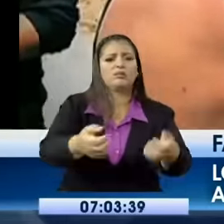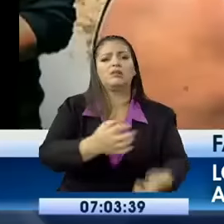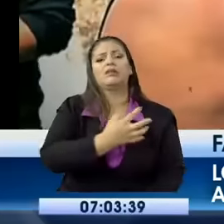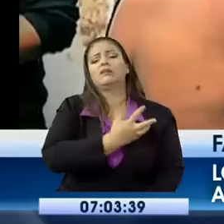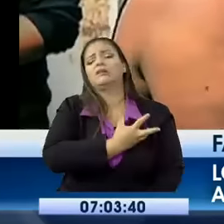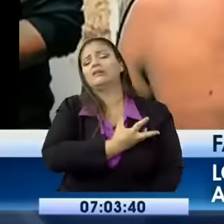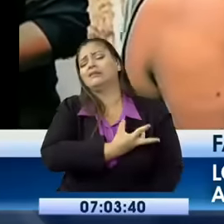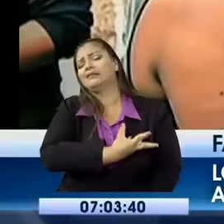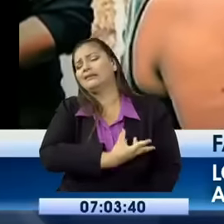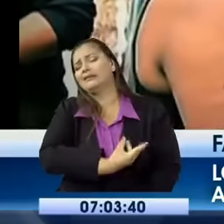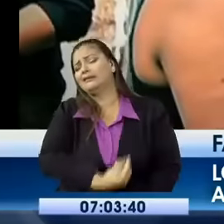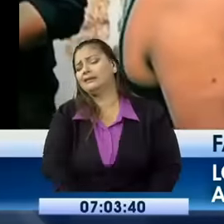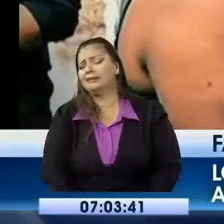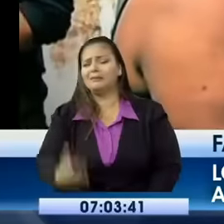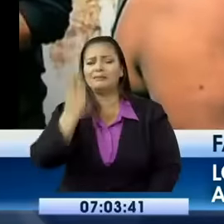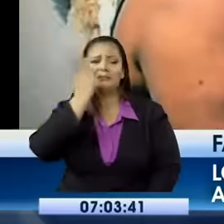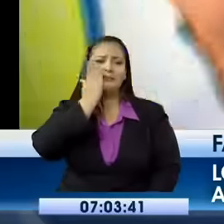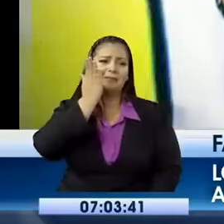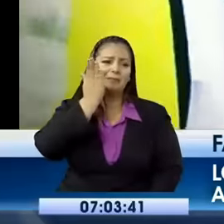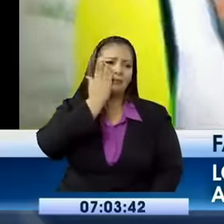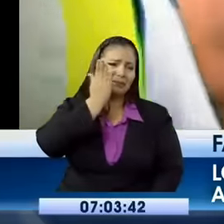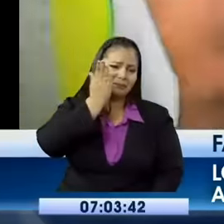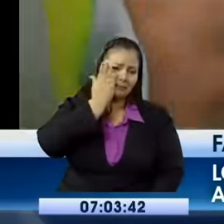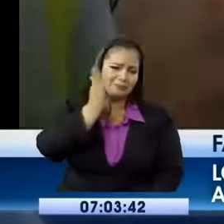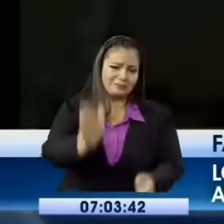muchos F mi